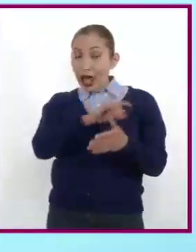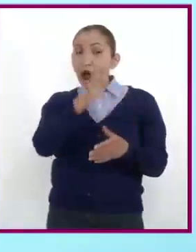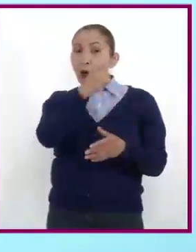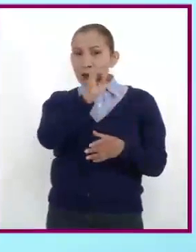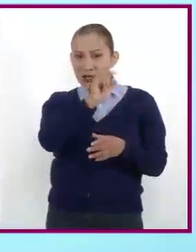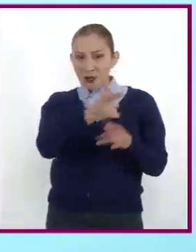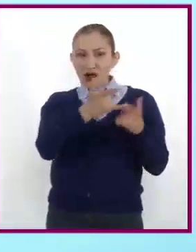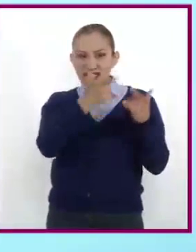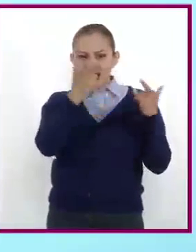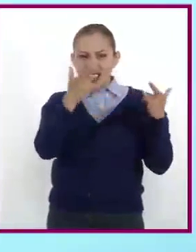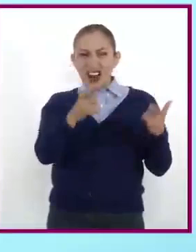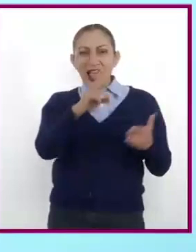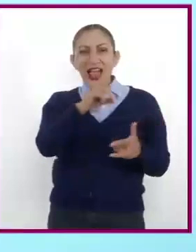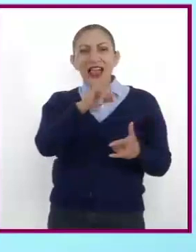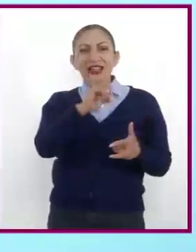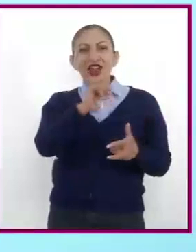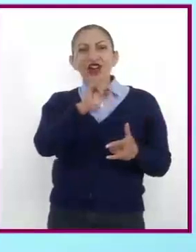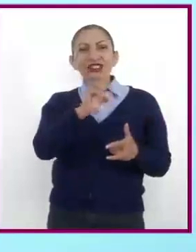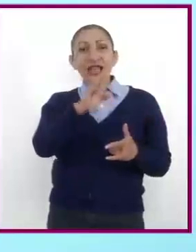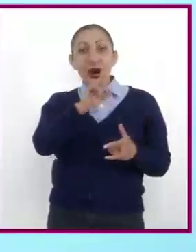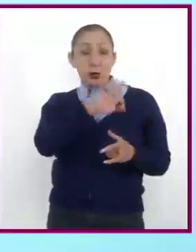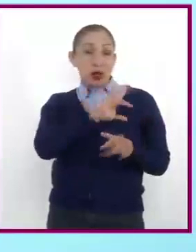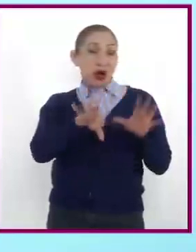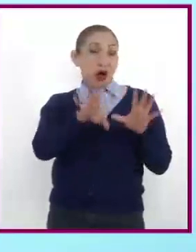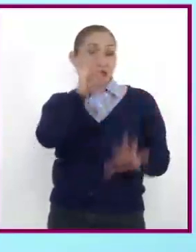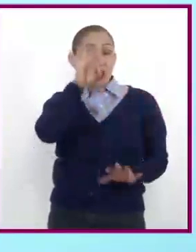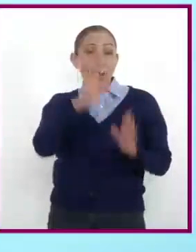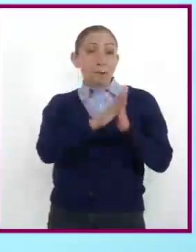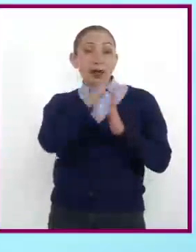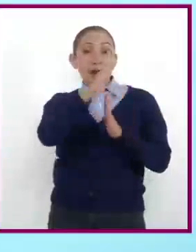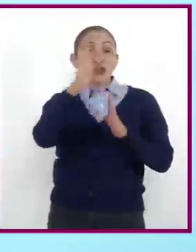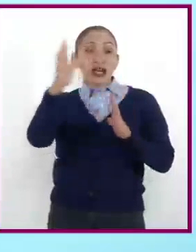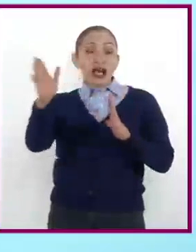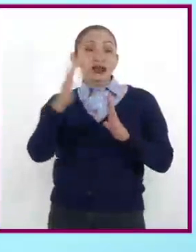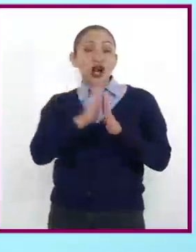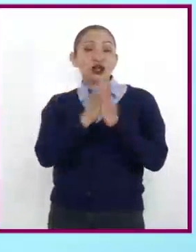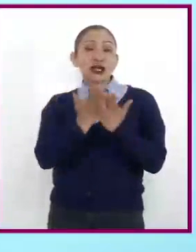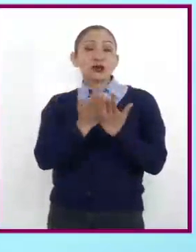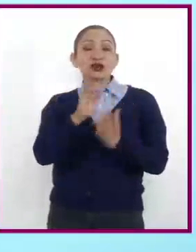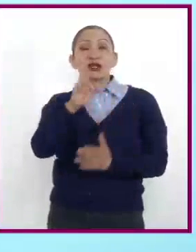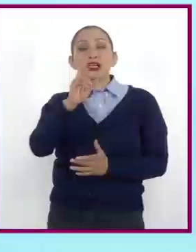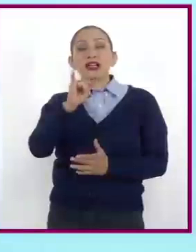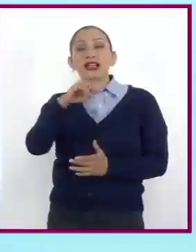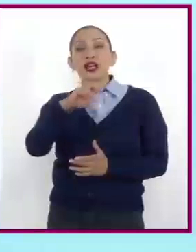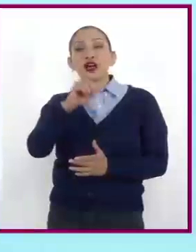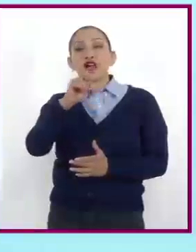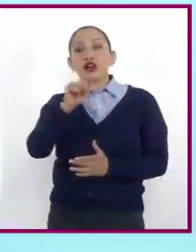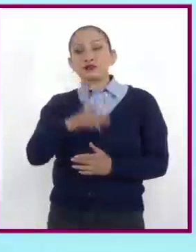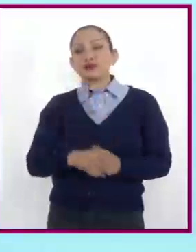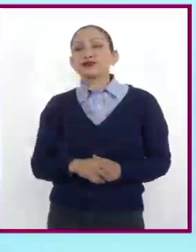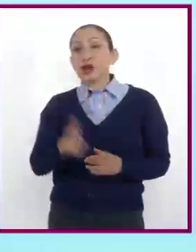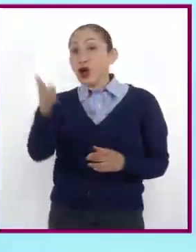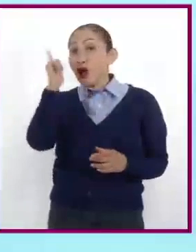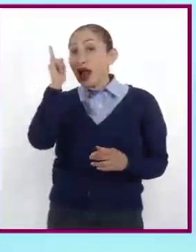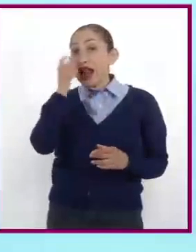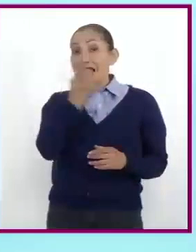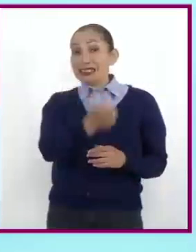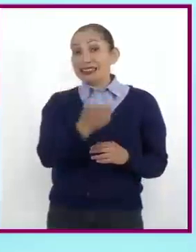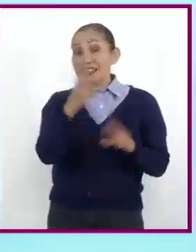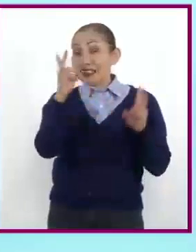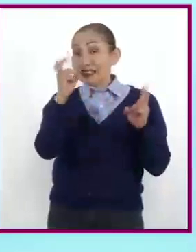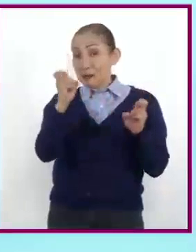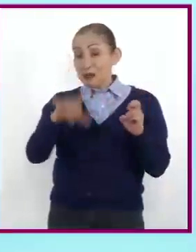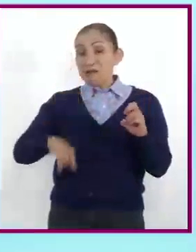de los cuentos de El Diosero. Lo pueden encontrar en la biblioteca de los libros del Rincón. Esperamos que este